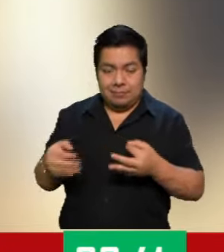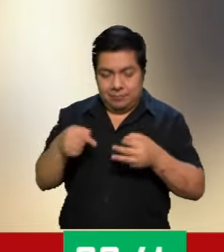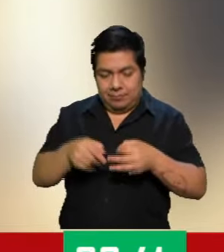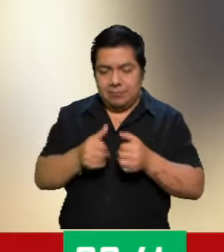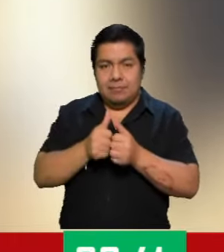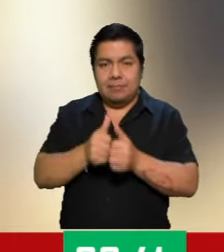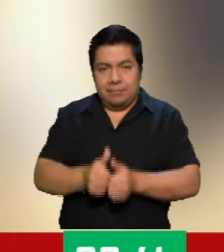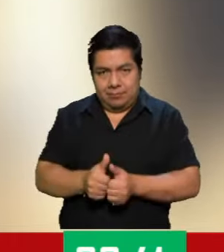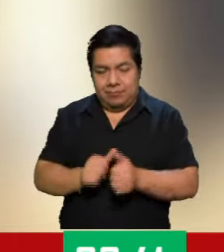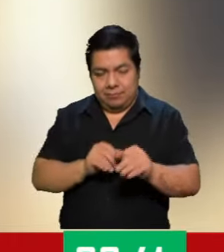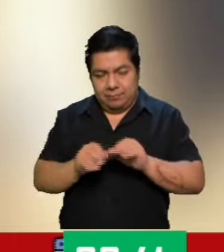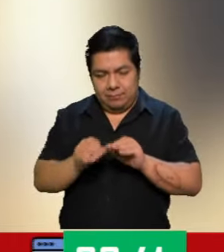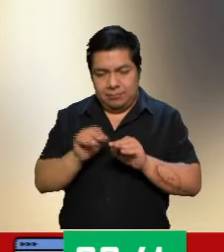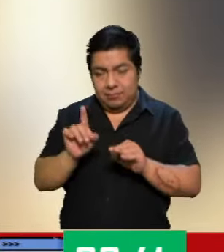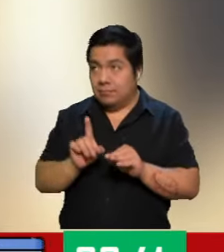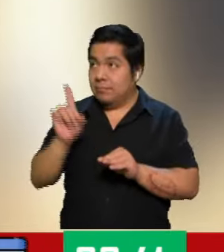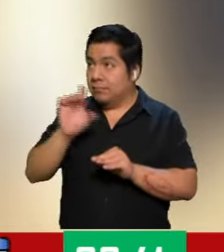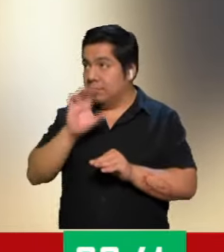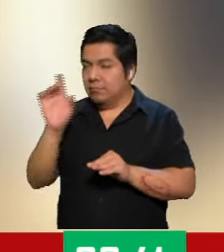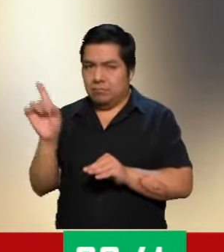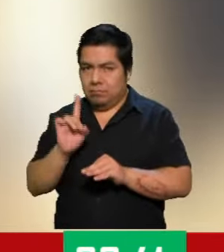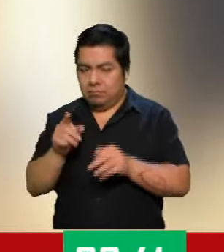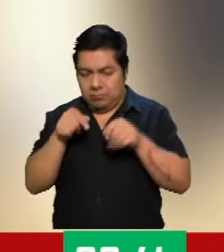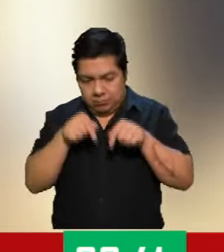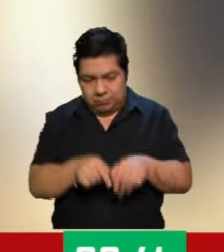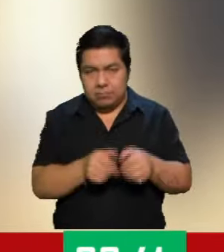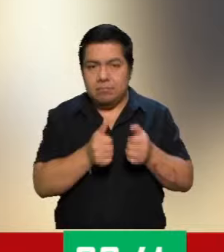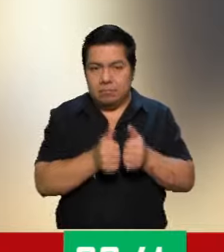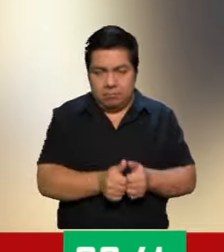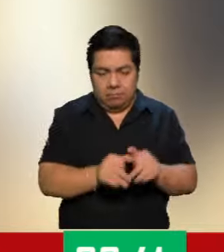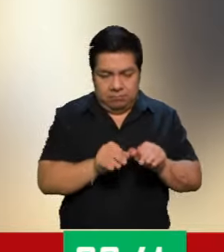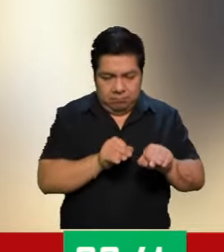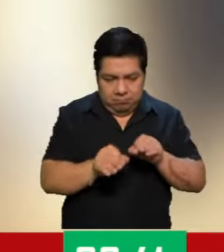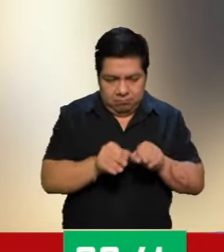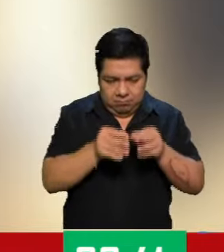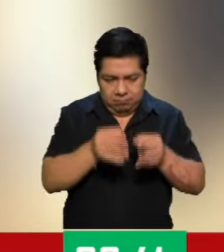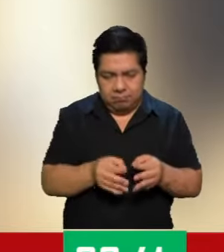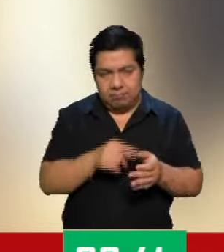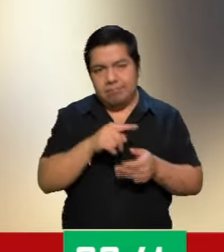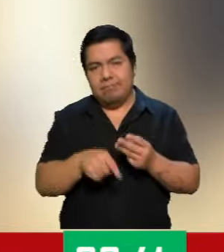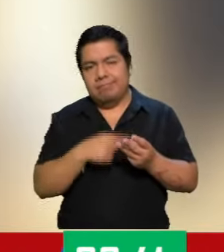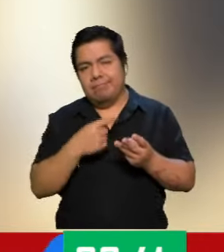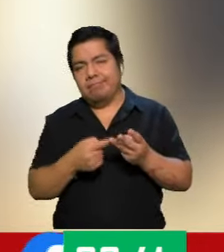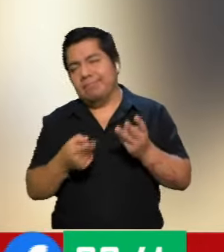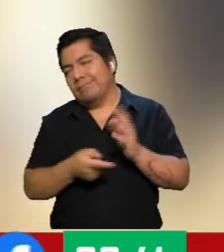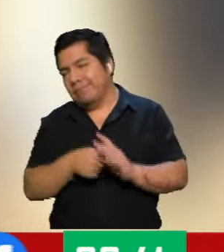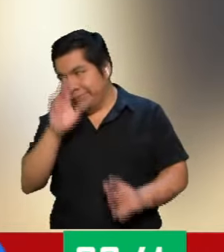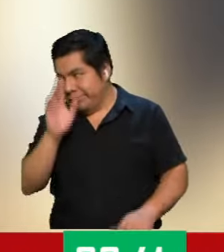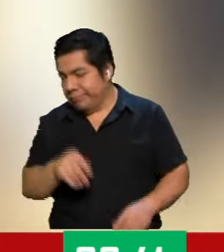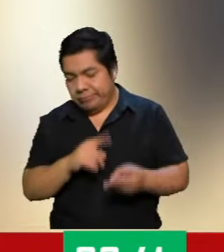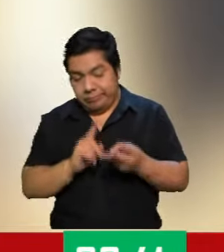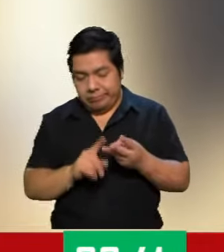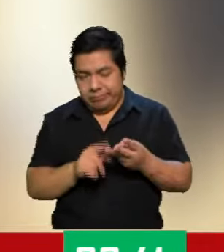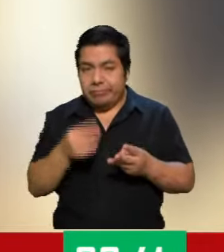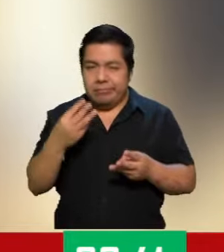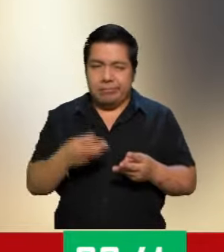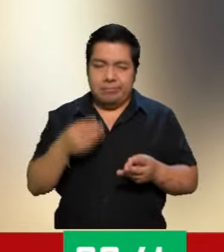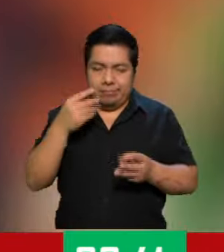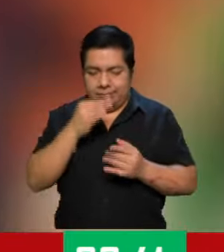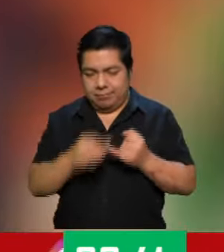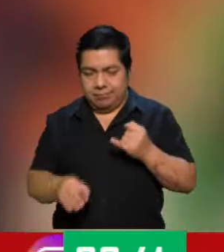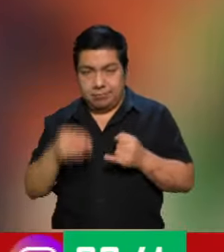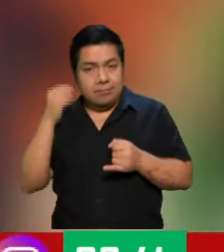trabajar. No vayan al espacio, mexicanos, quédense en la tierra a trabajar para mí. Eso a ver, ya la tercera, okay, de sus ridiculeces, señor. Ok, y por